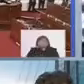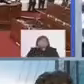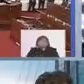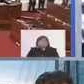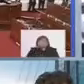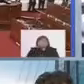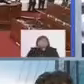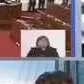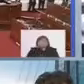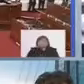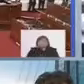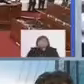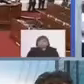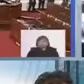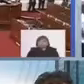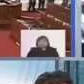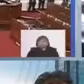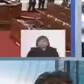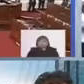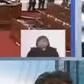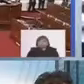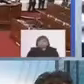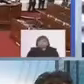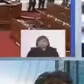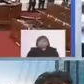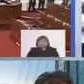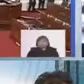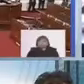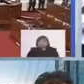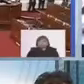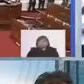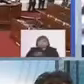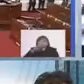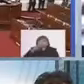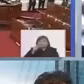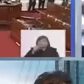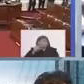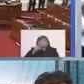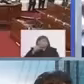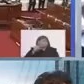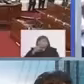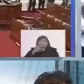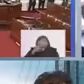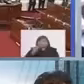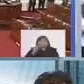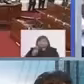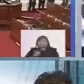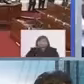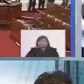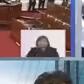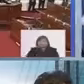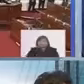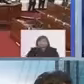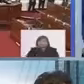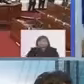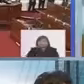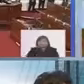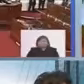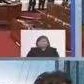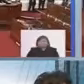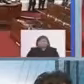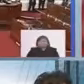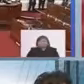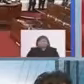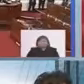que el presidente de la República está facultado para disolver el Congreso si éste ha censurado o ha negado su confianza a dos consejos de